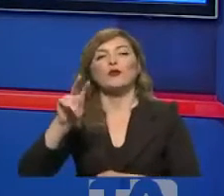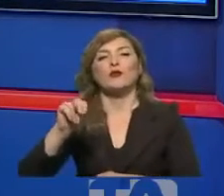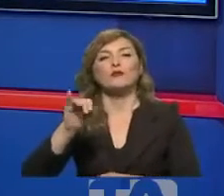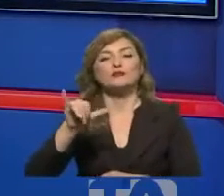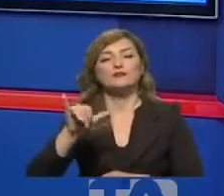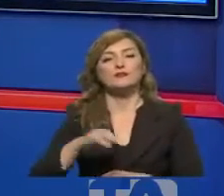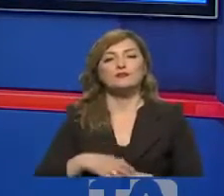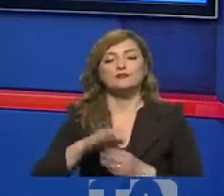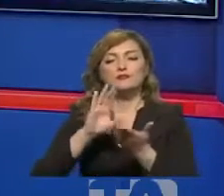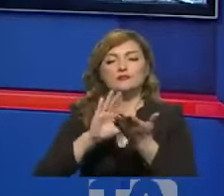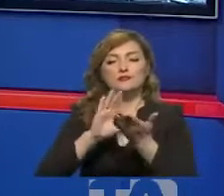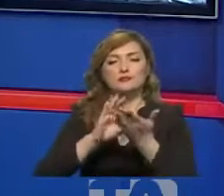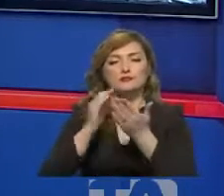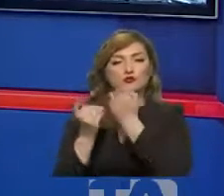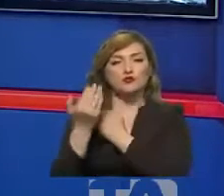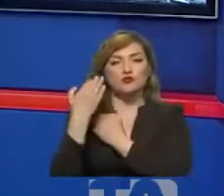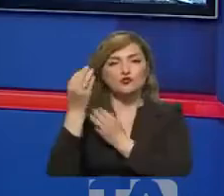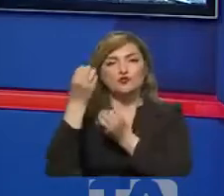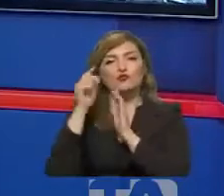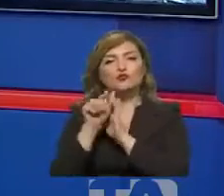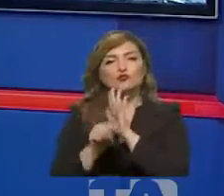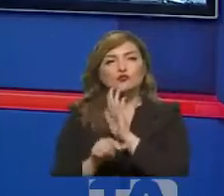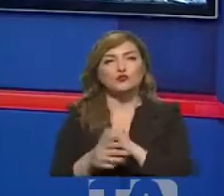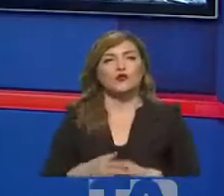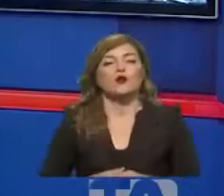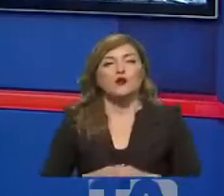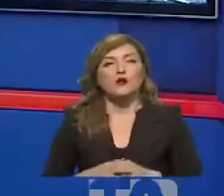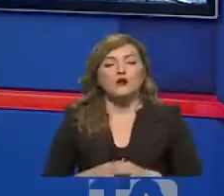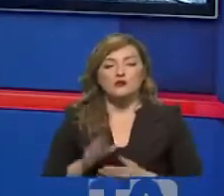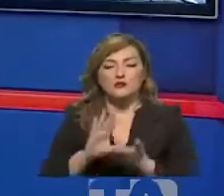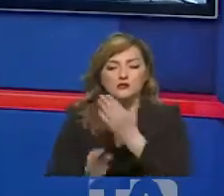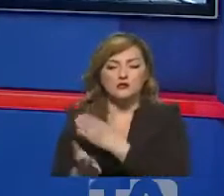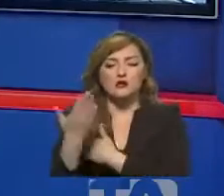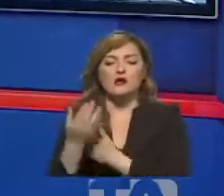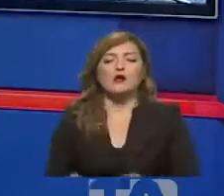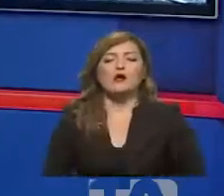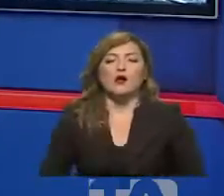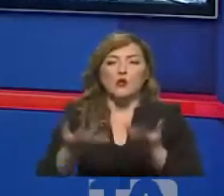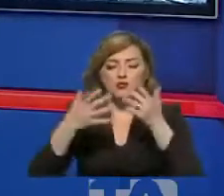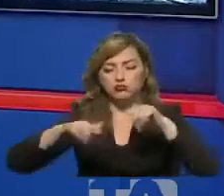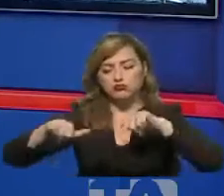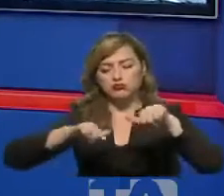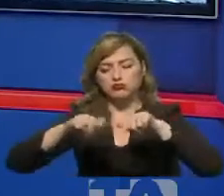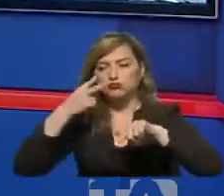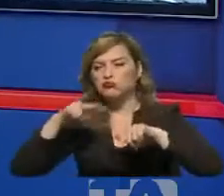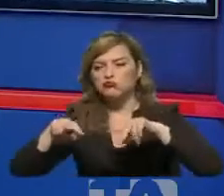centro histórico para darnos a conocer más detalles. Steffi, solo en el casco colonial, ¿cuántas zonas se han